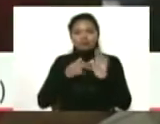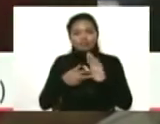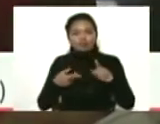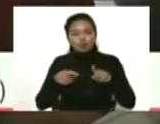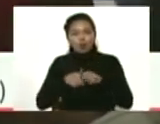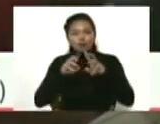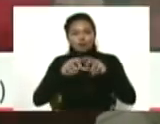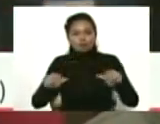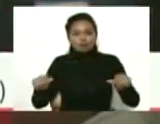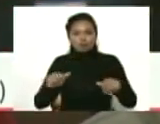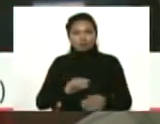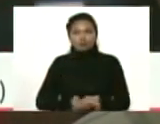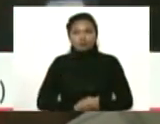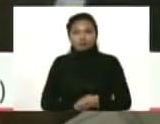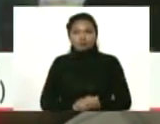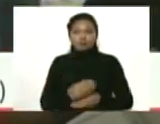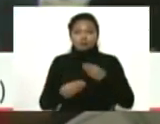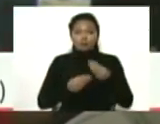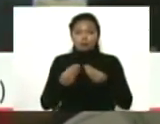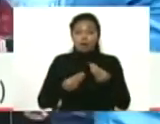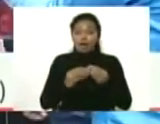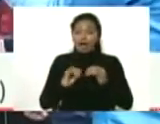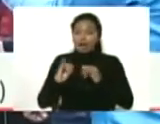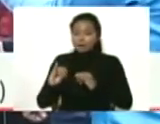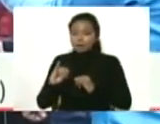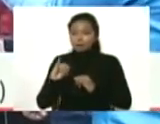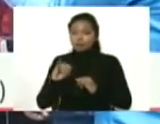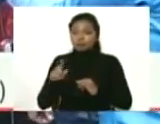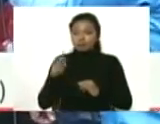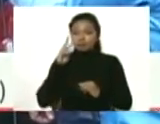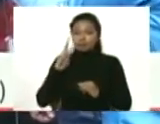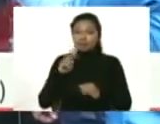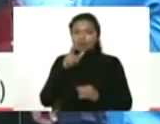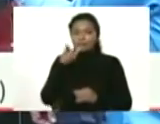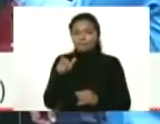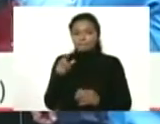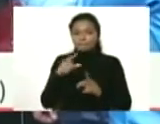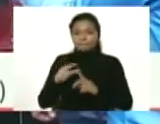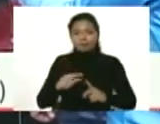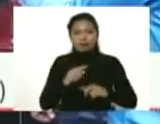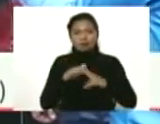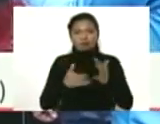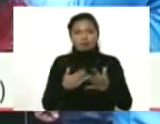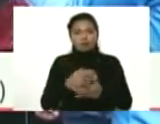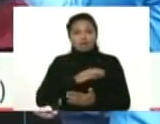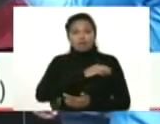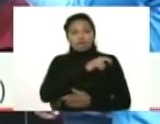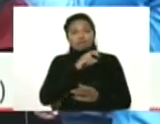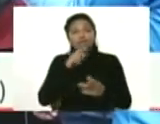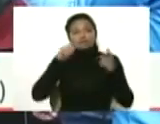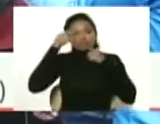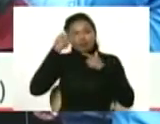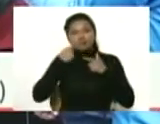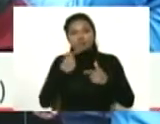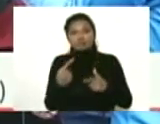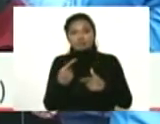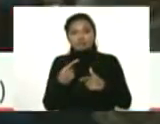lo territorial, que hace precisamente aquella palabra que nuestro comandante Hugo Chávez utilizaba, que era